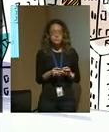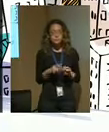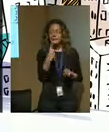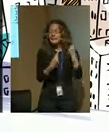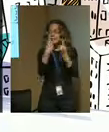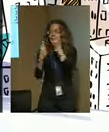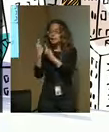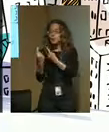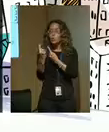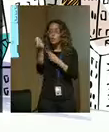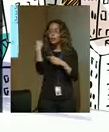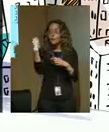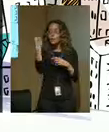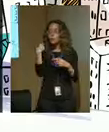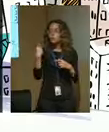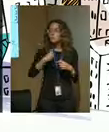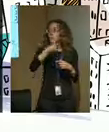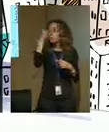¿Alguna pregunta más o pasamos al vídeo?